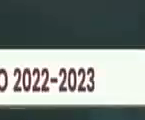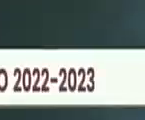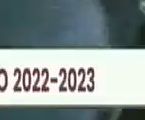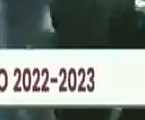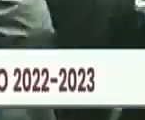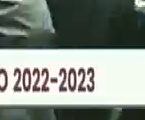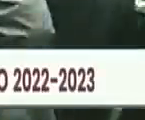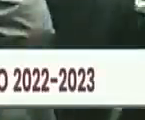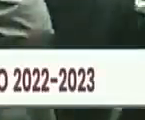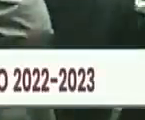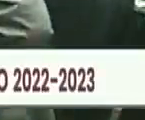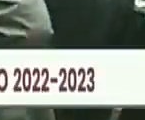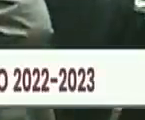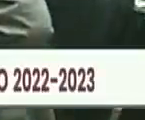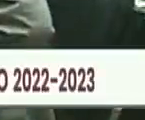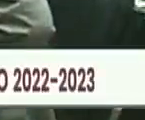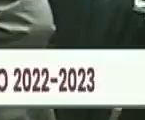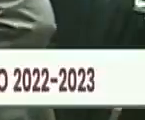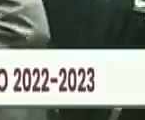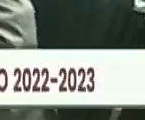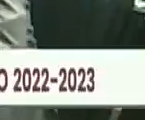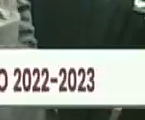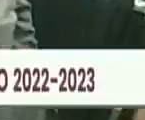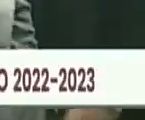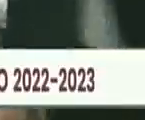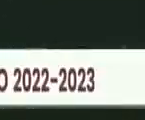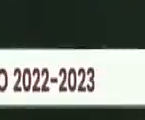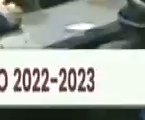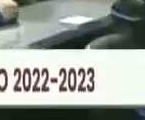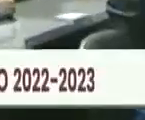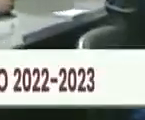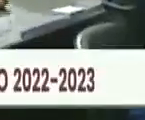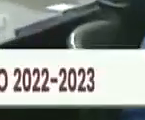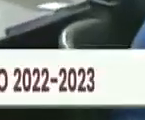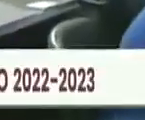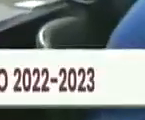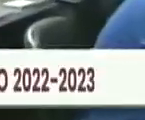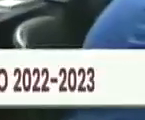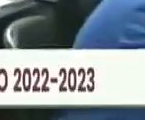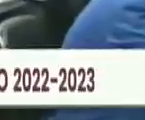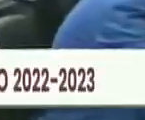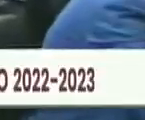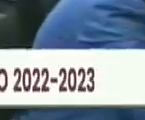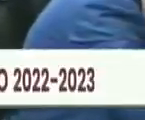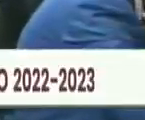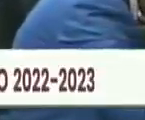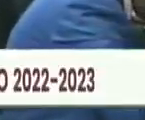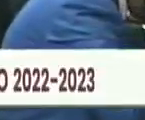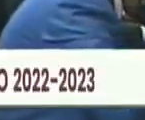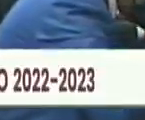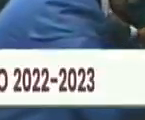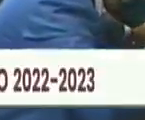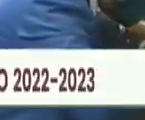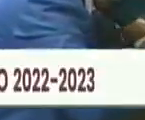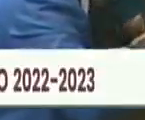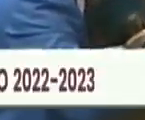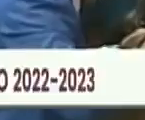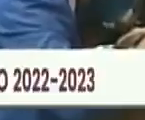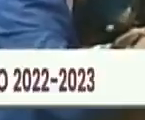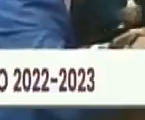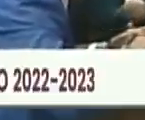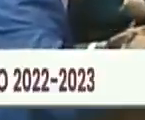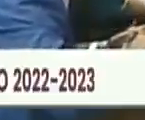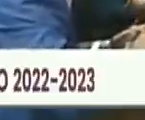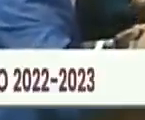Asamblea Nacional durante el año 2022 y tiene como pautas elegir una nueva junta directiva